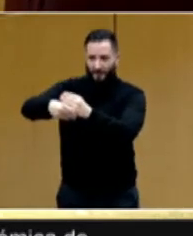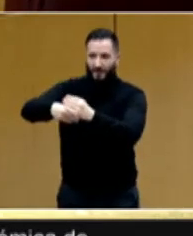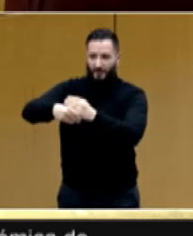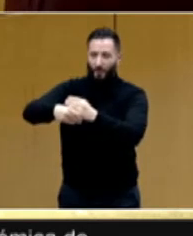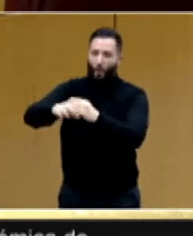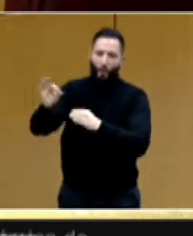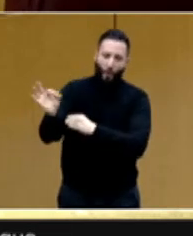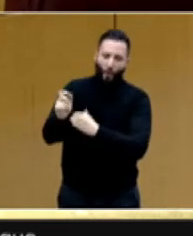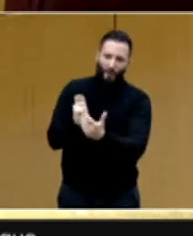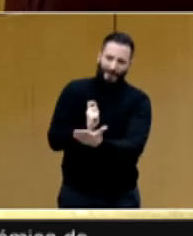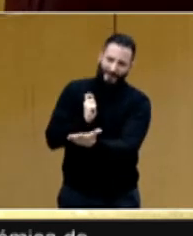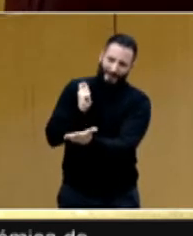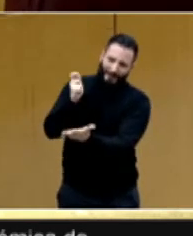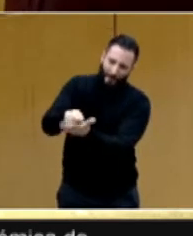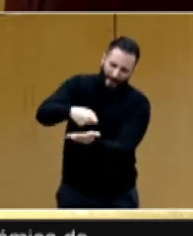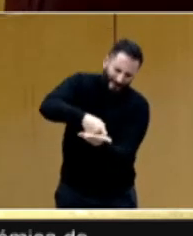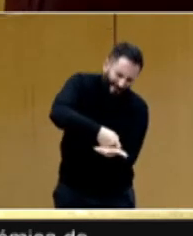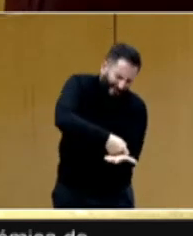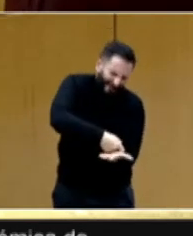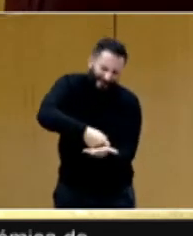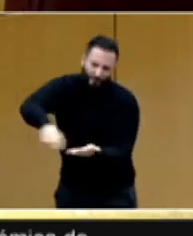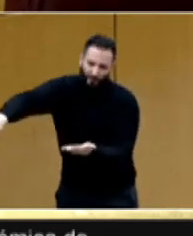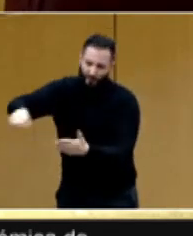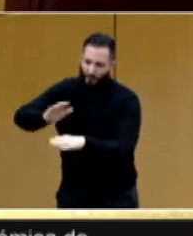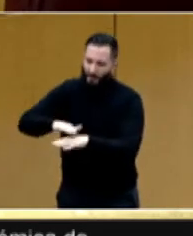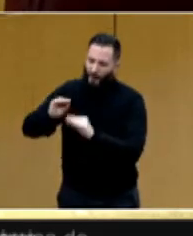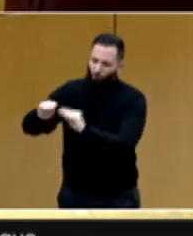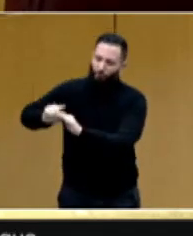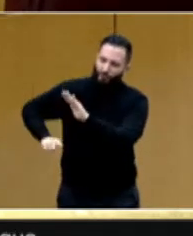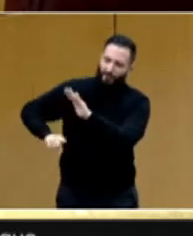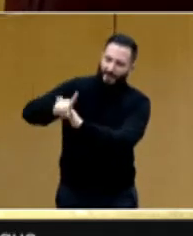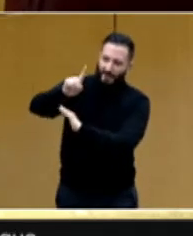casi íntegramente en sus desarrollos